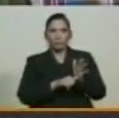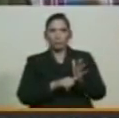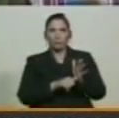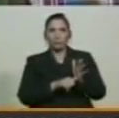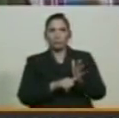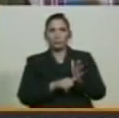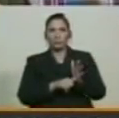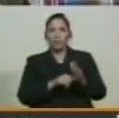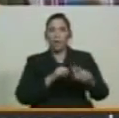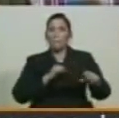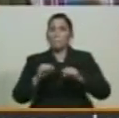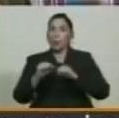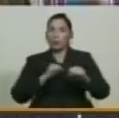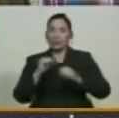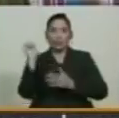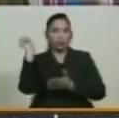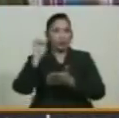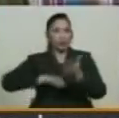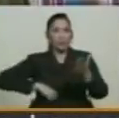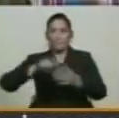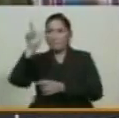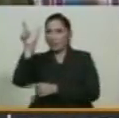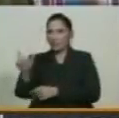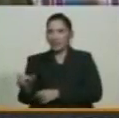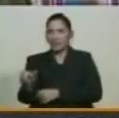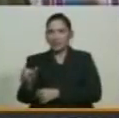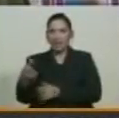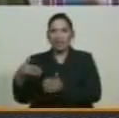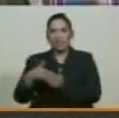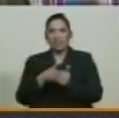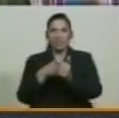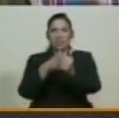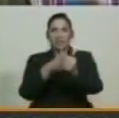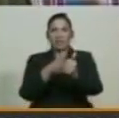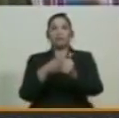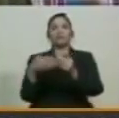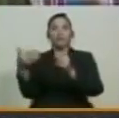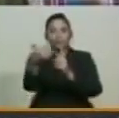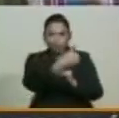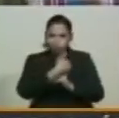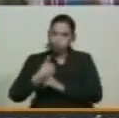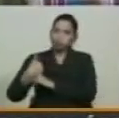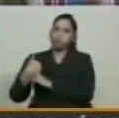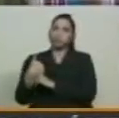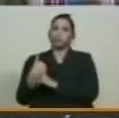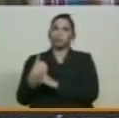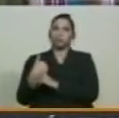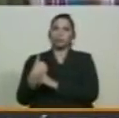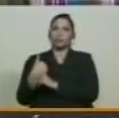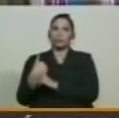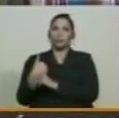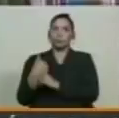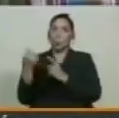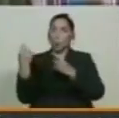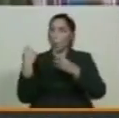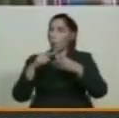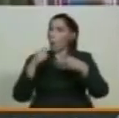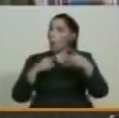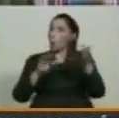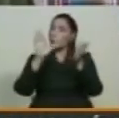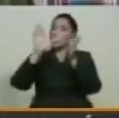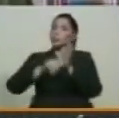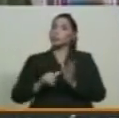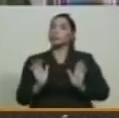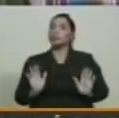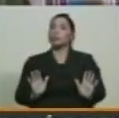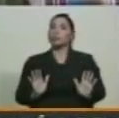la presencia de guías de movilización, acaparamiento y otros delitos que va a especificar